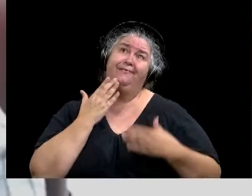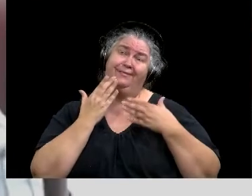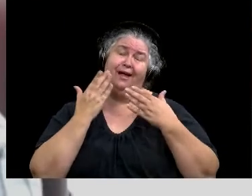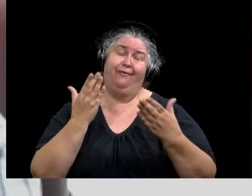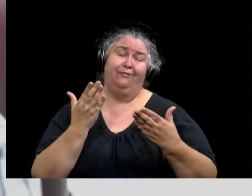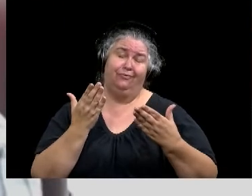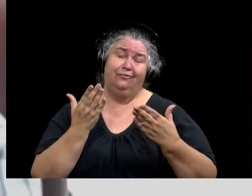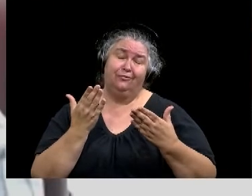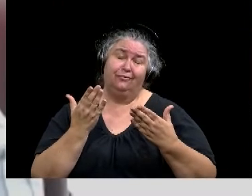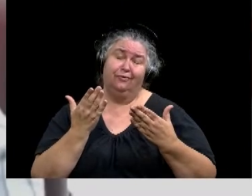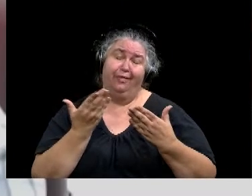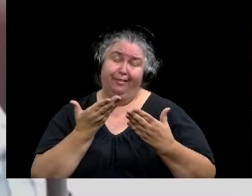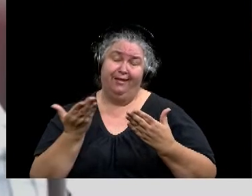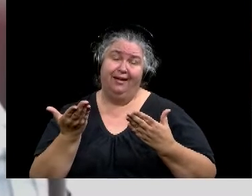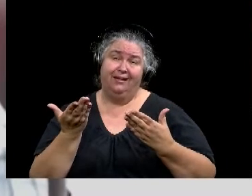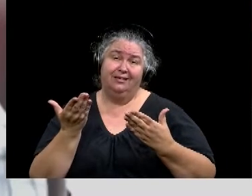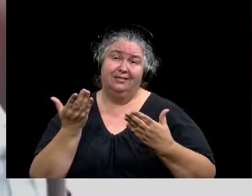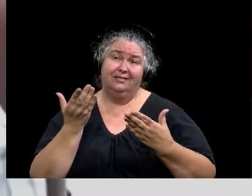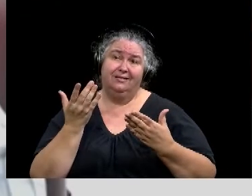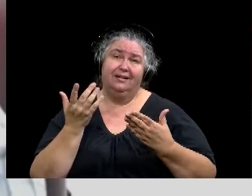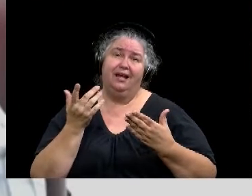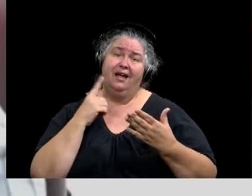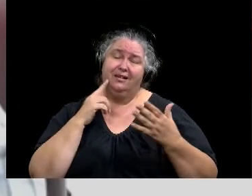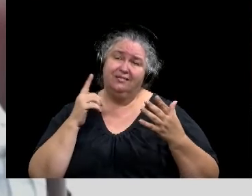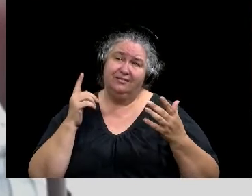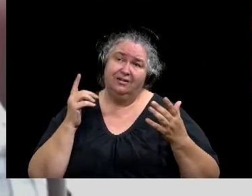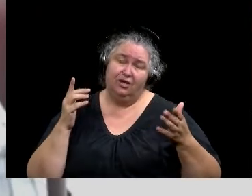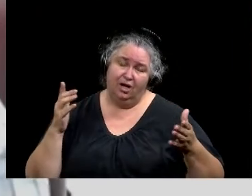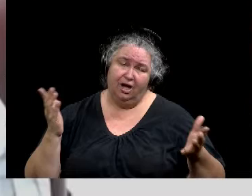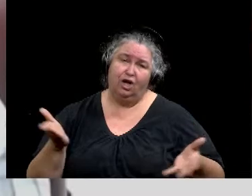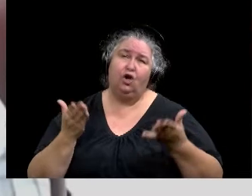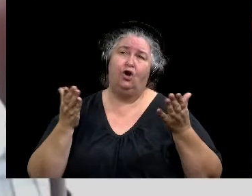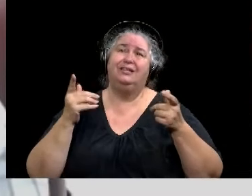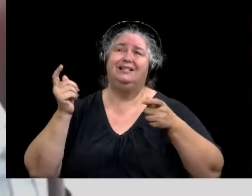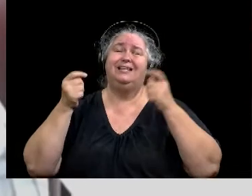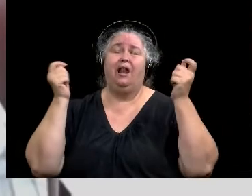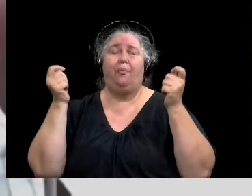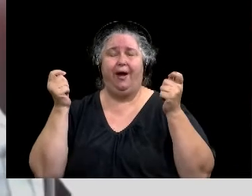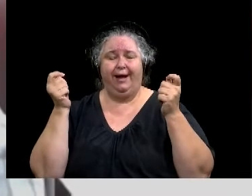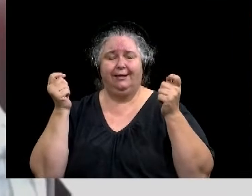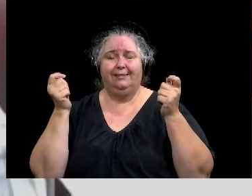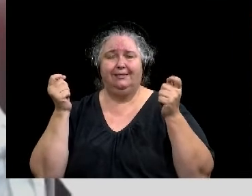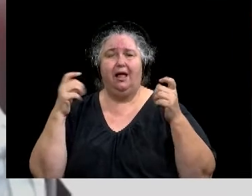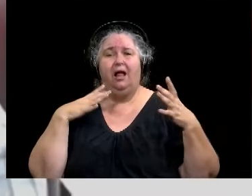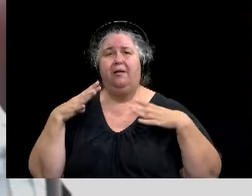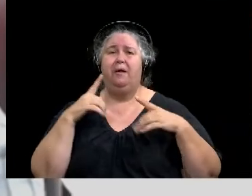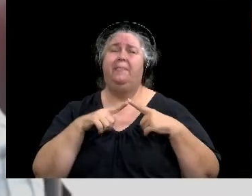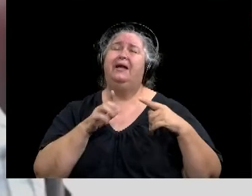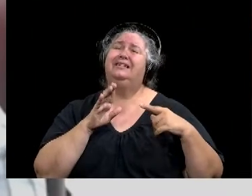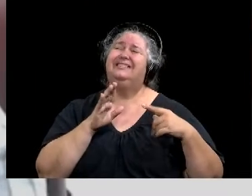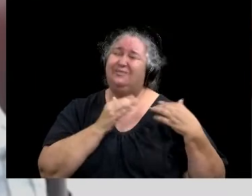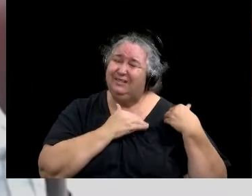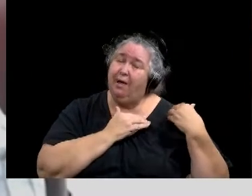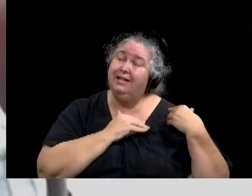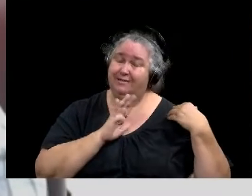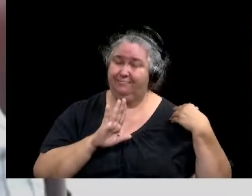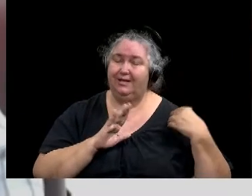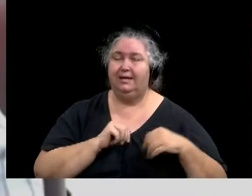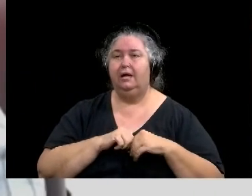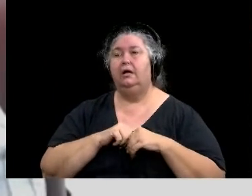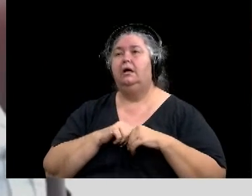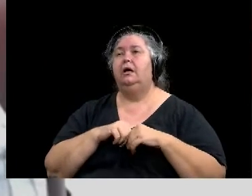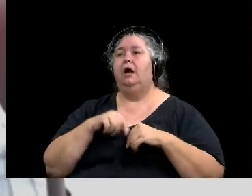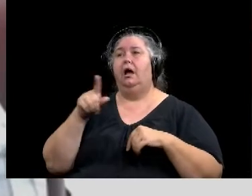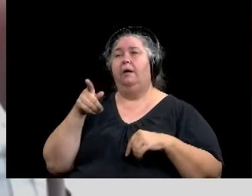si tenemos hay mucho que dar gracias en el último al tema pero así celebran su fiesta pero